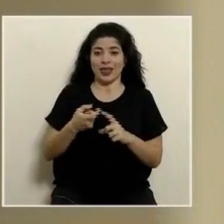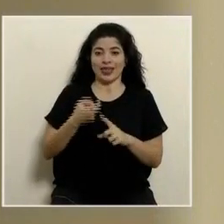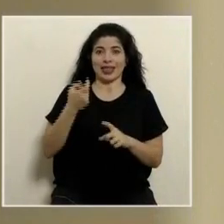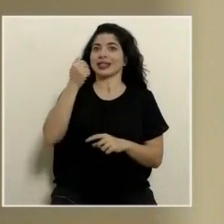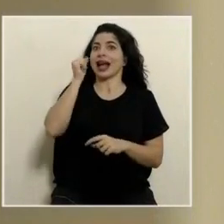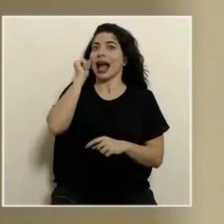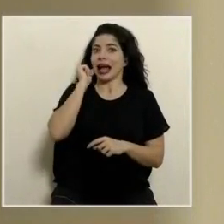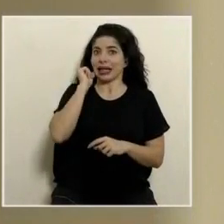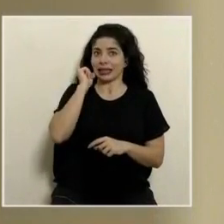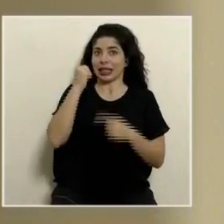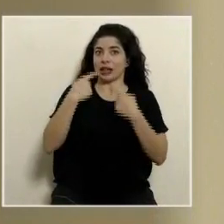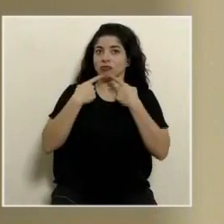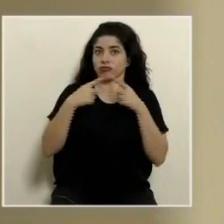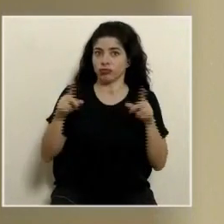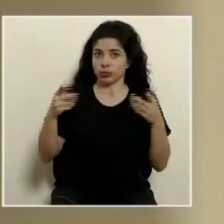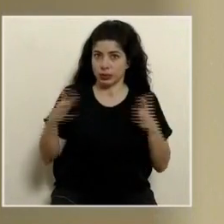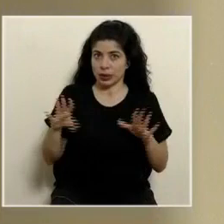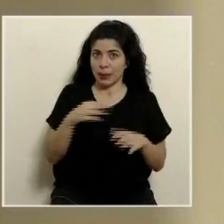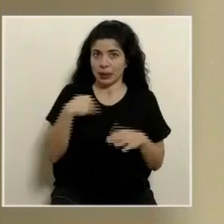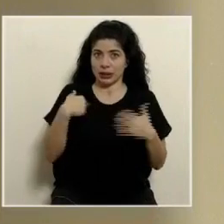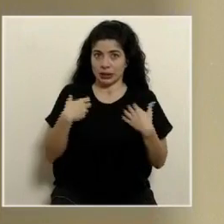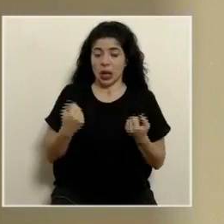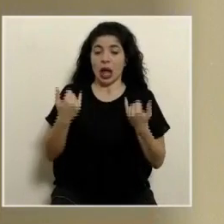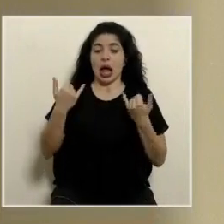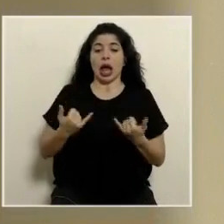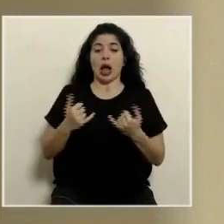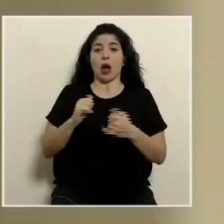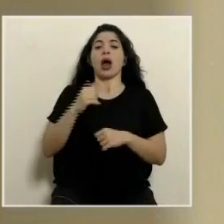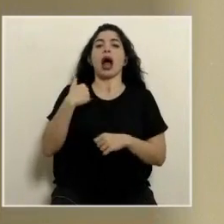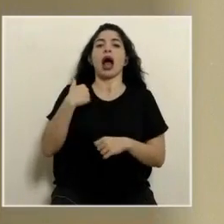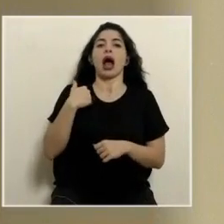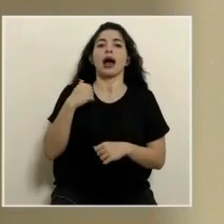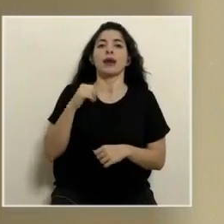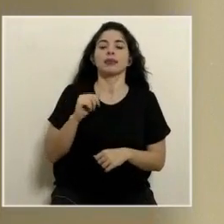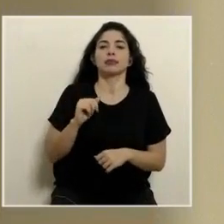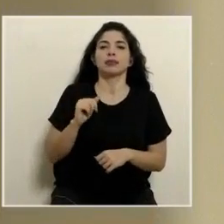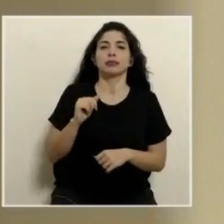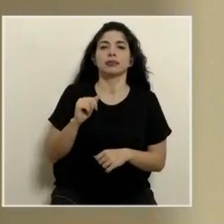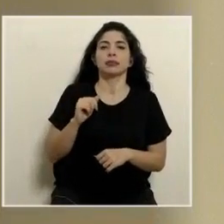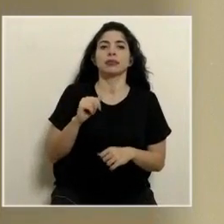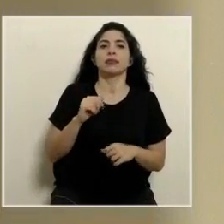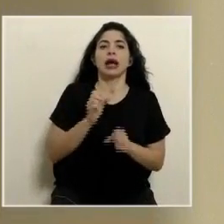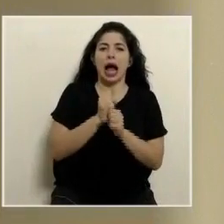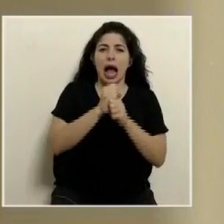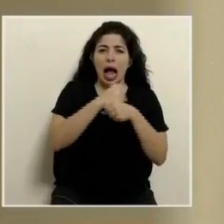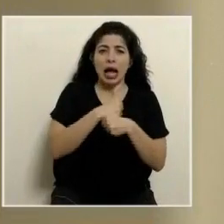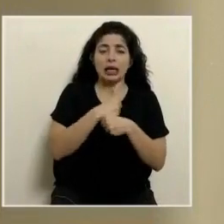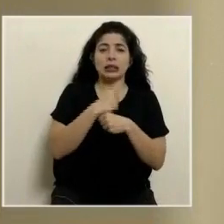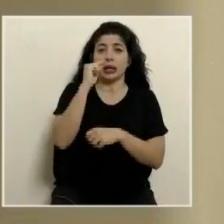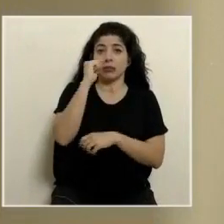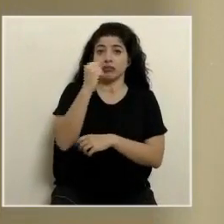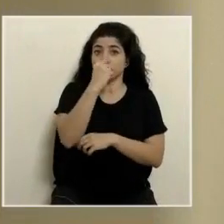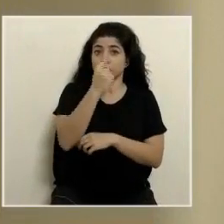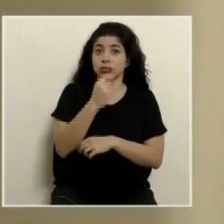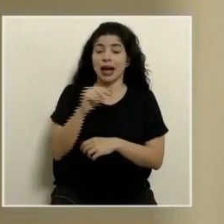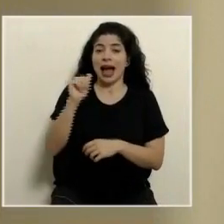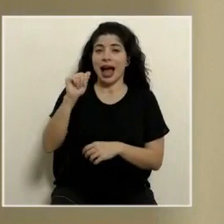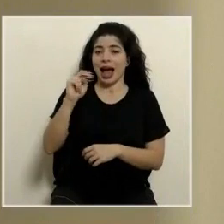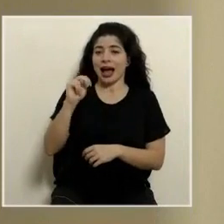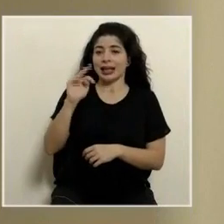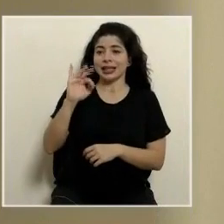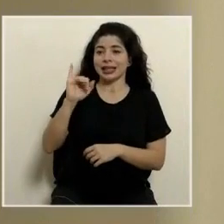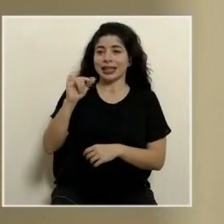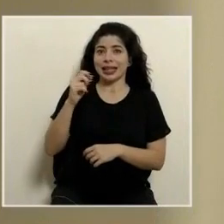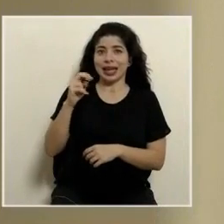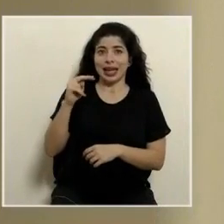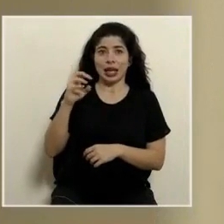día de ayer, está a disposición la aplicación masiva de pruebas de antígenos, y esto podrá